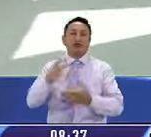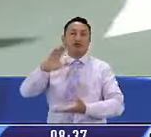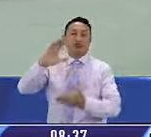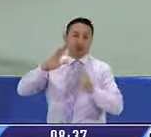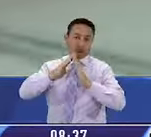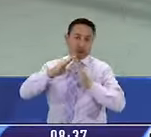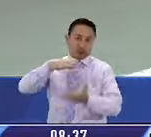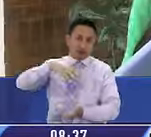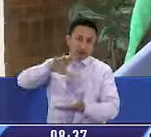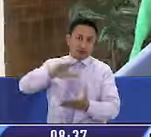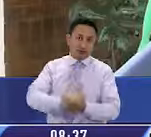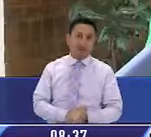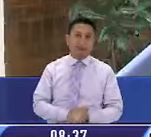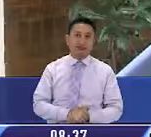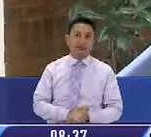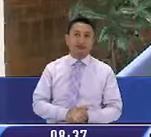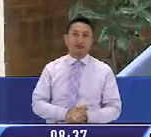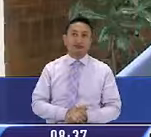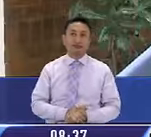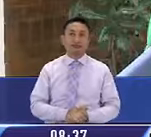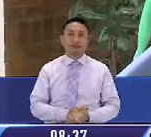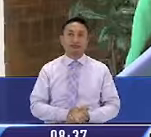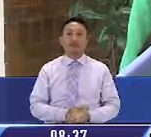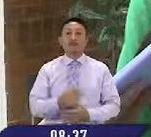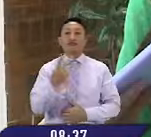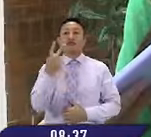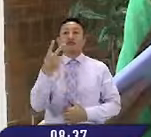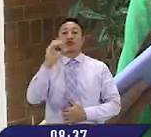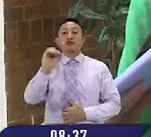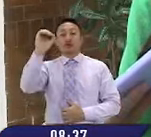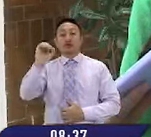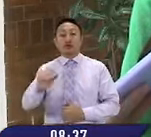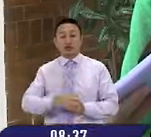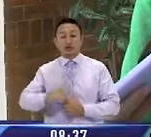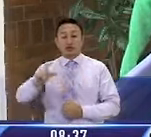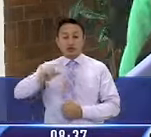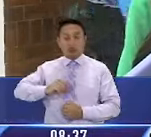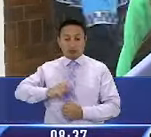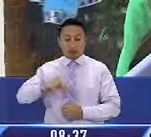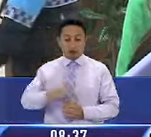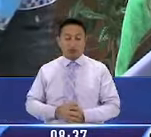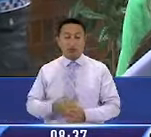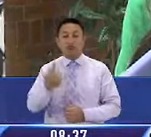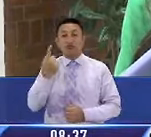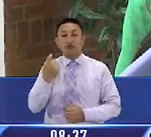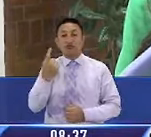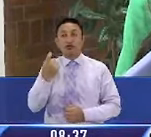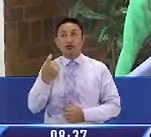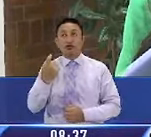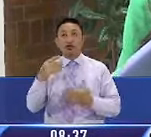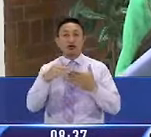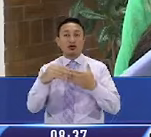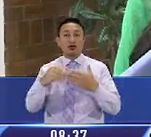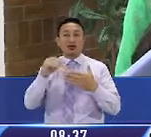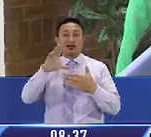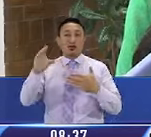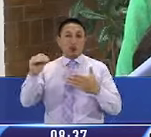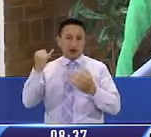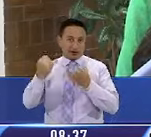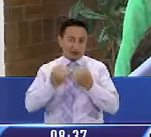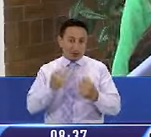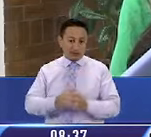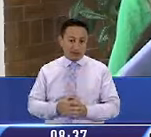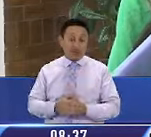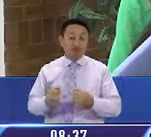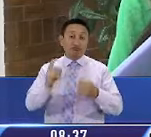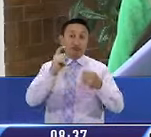a domicilio, el cual costará el 2% del salario básico unificado. En este momento son $11.50 y este